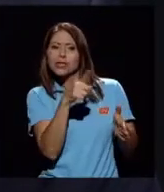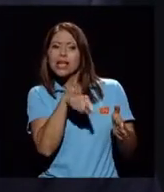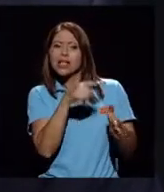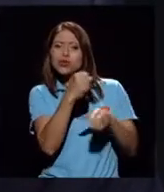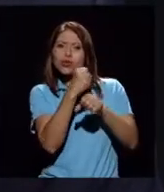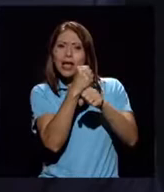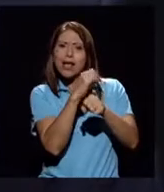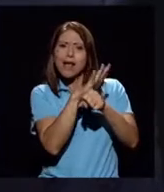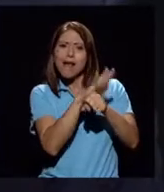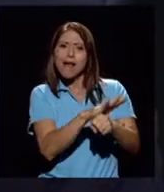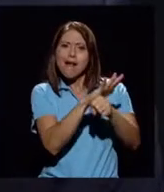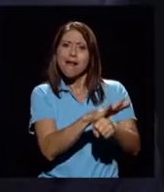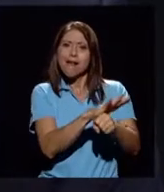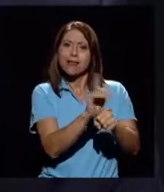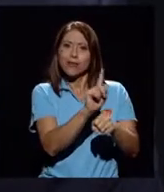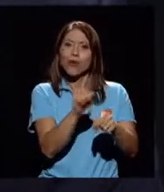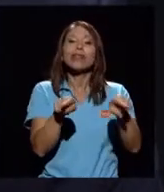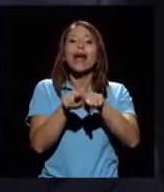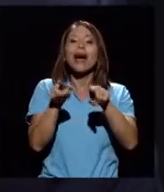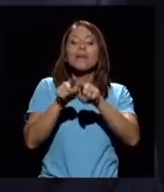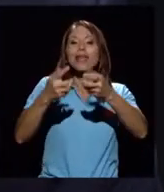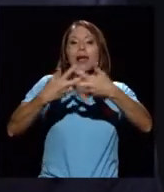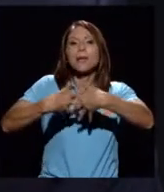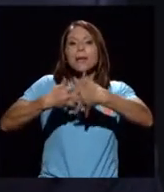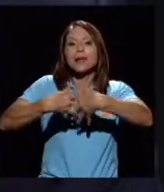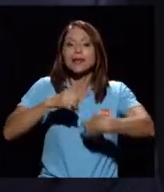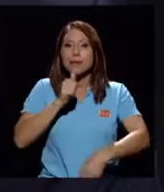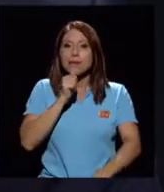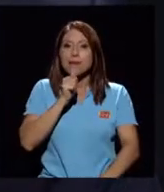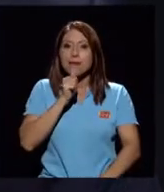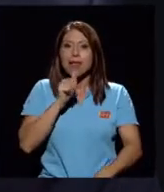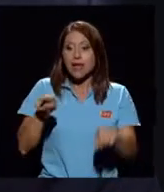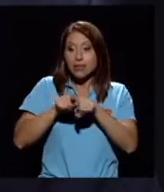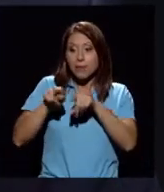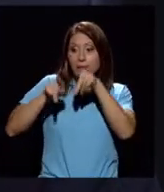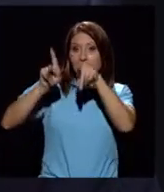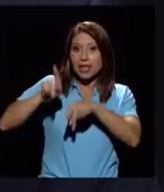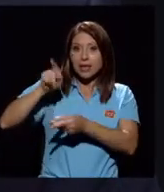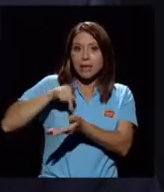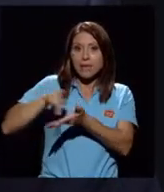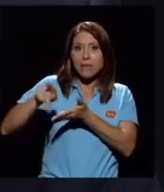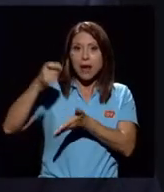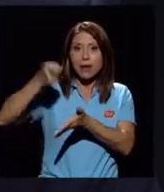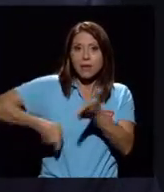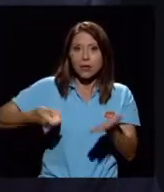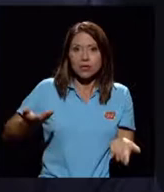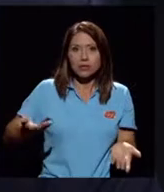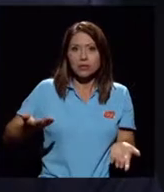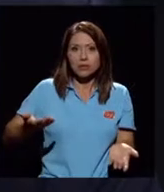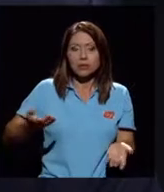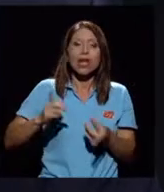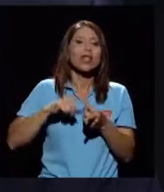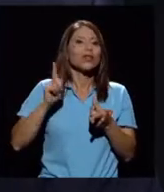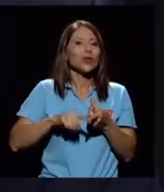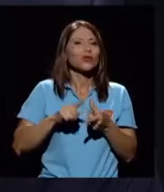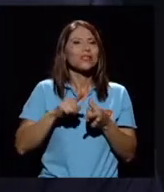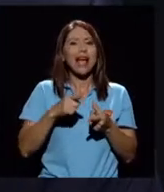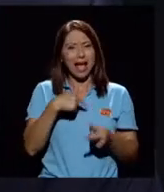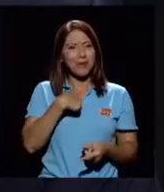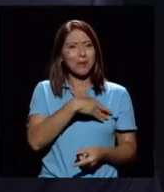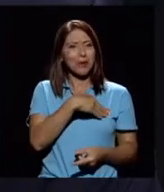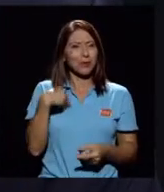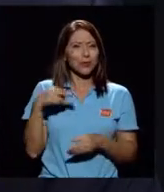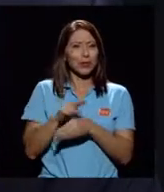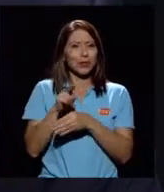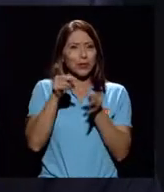presión importantes pero es también empresa privada y es también la gente que tiene que pagar impuestos entonces hay una frase que a mí me gusta